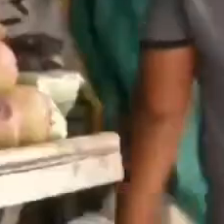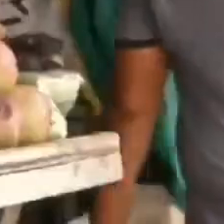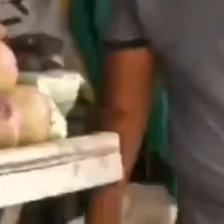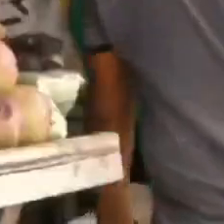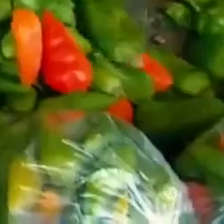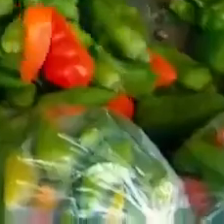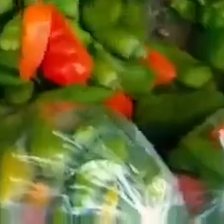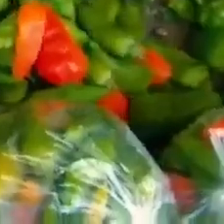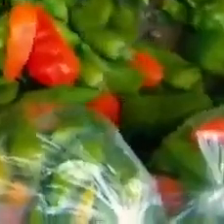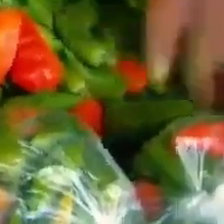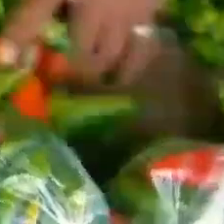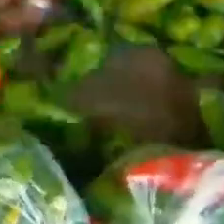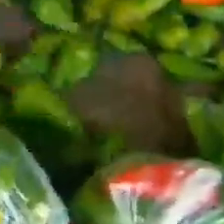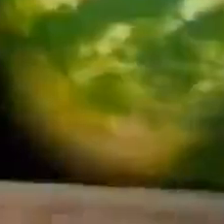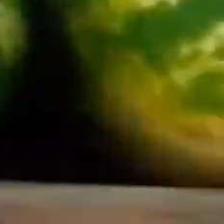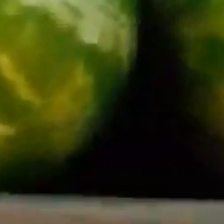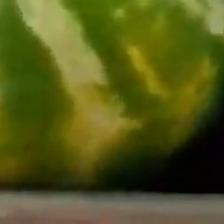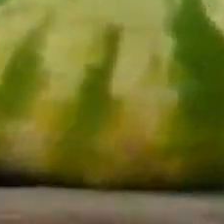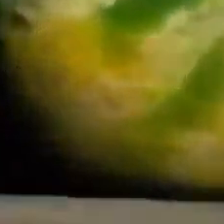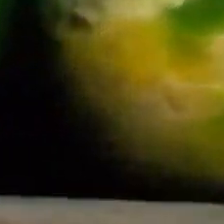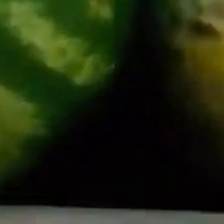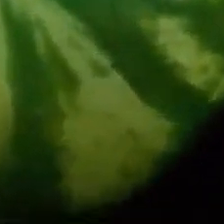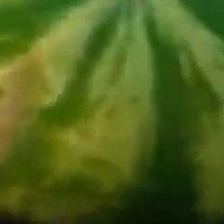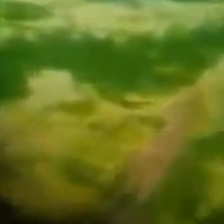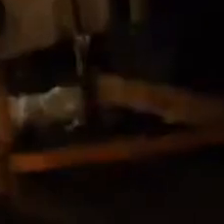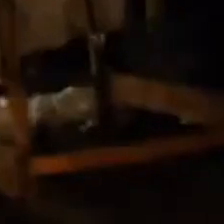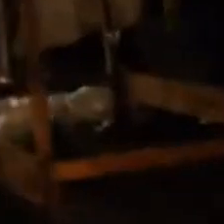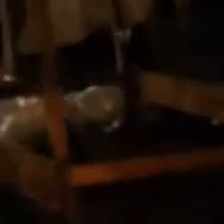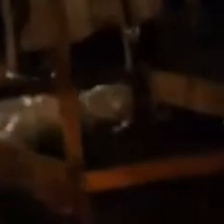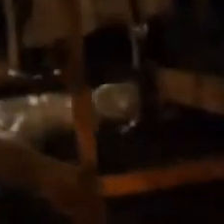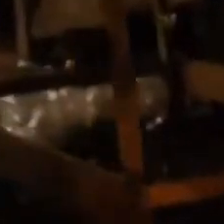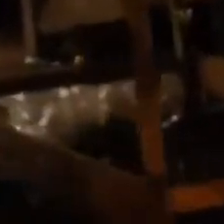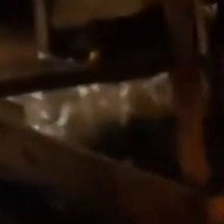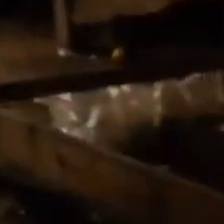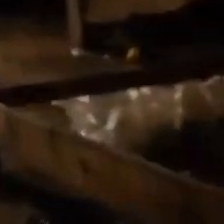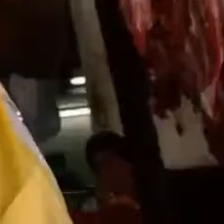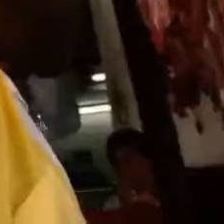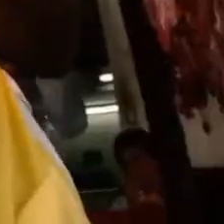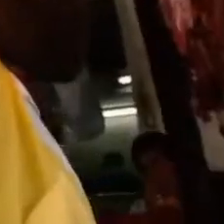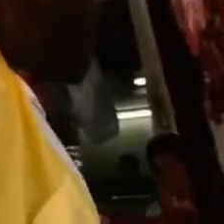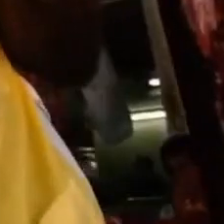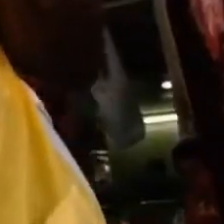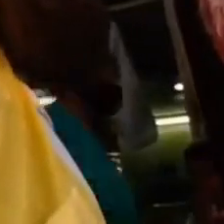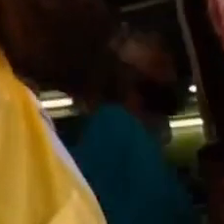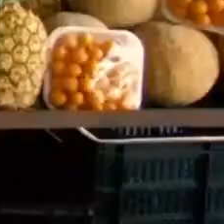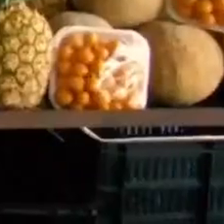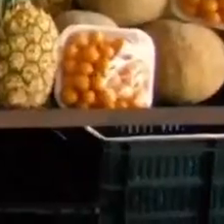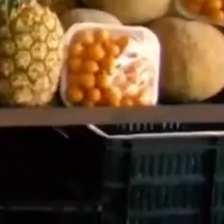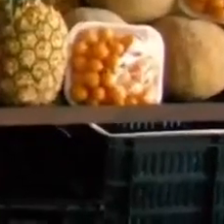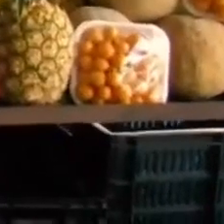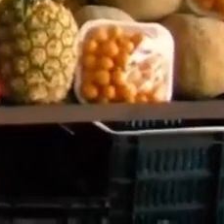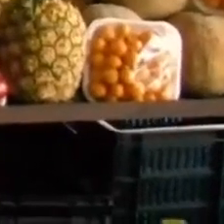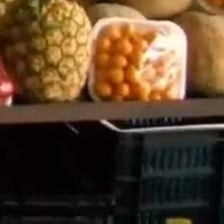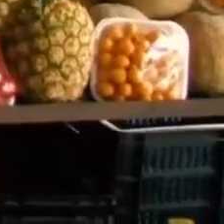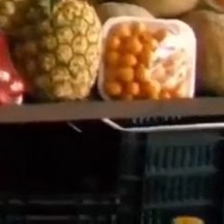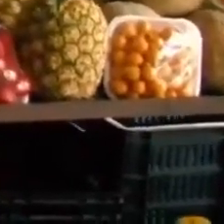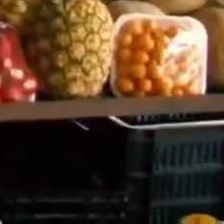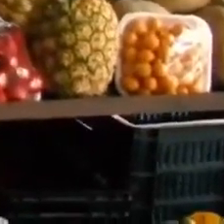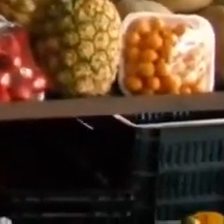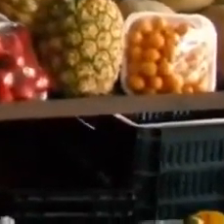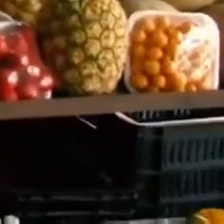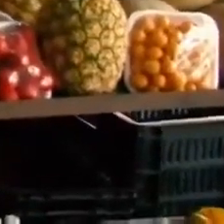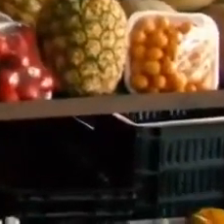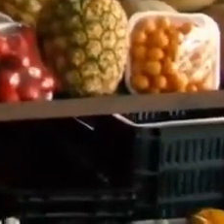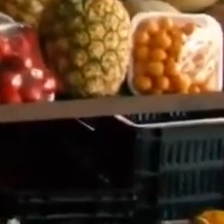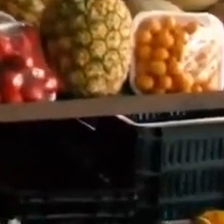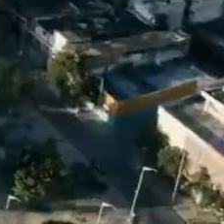laborales, que sin duda impactarán positivamente en las condiciones de salubridad de los productos y en el renacer de un